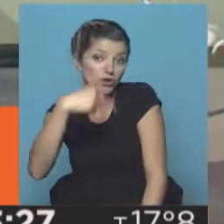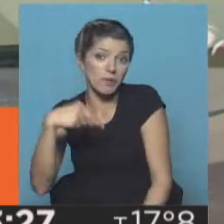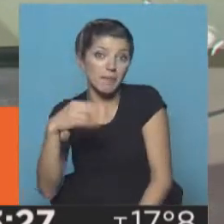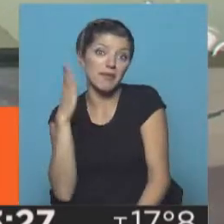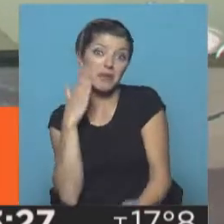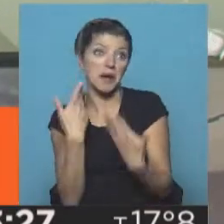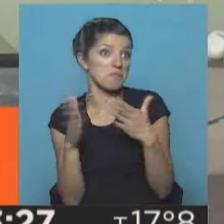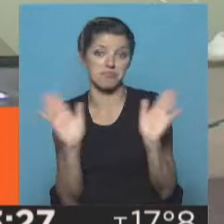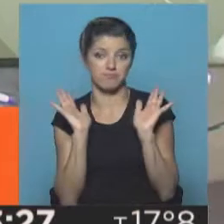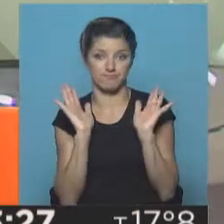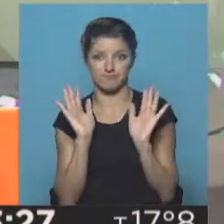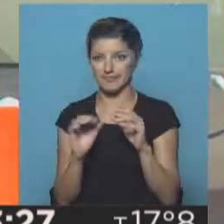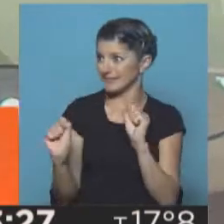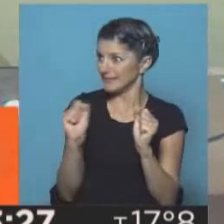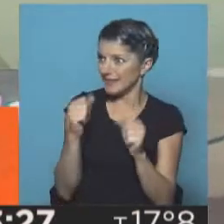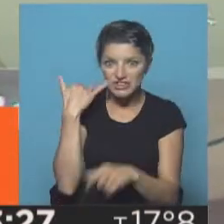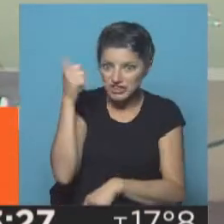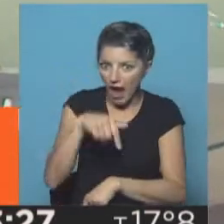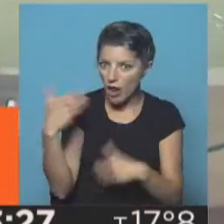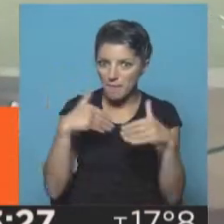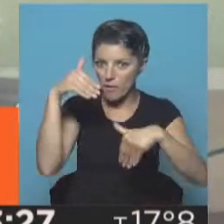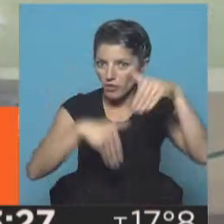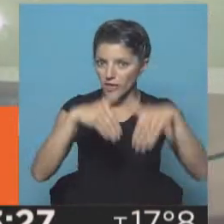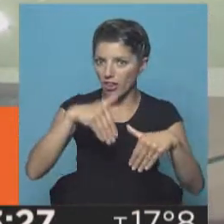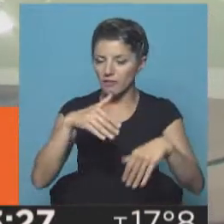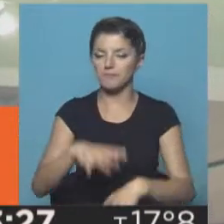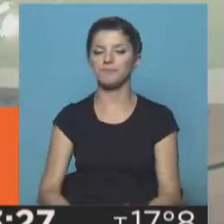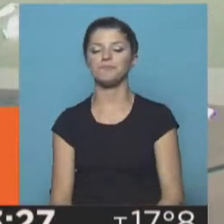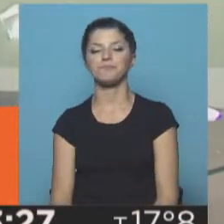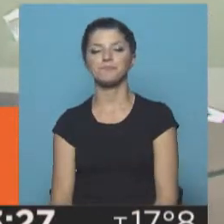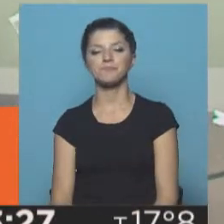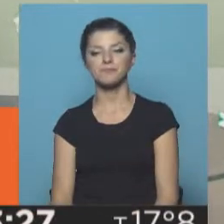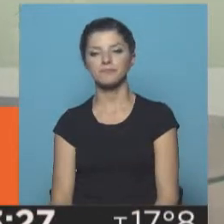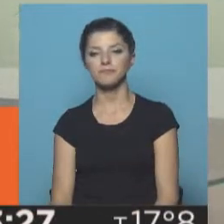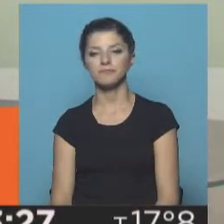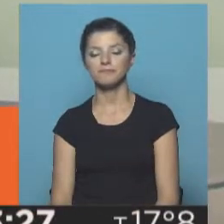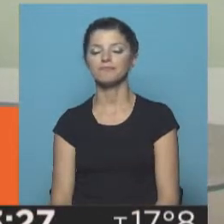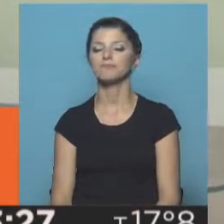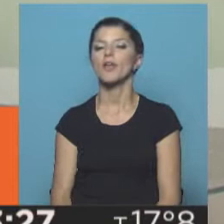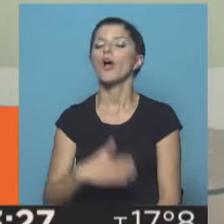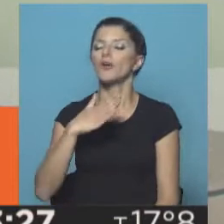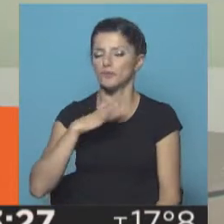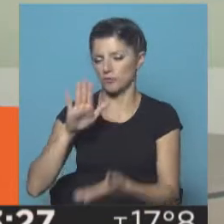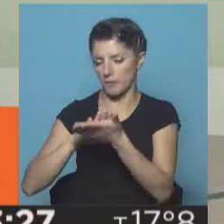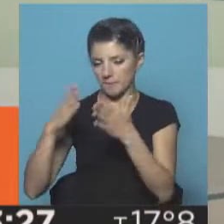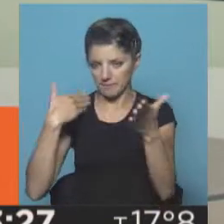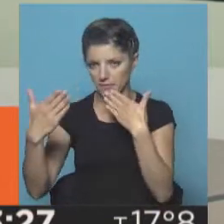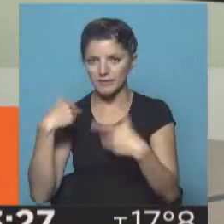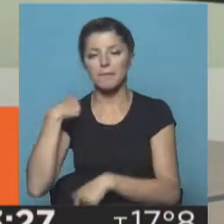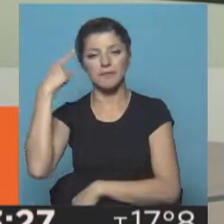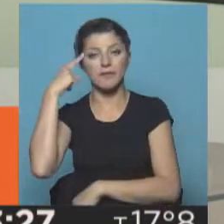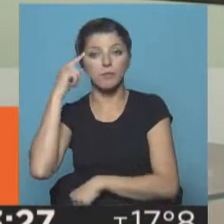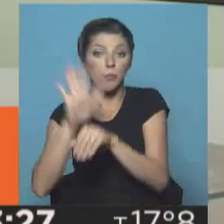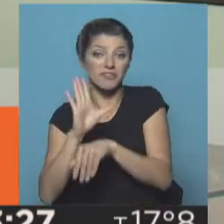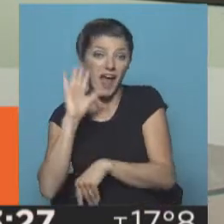Aquí Sí, por correo se vota. Sí, sí. Ahora, me parece interesante, recuperando la cuestión del debate, pensar el debate como un género televisivo,